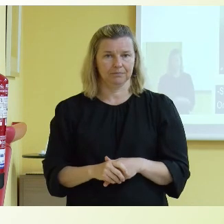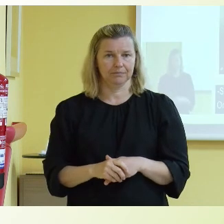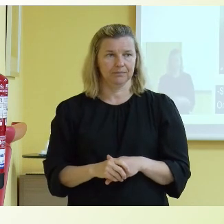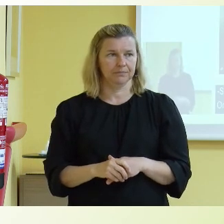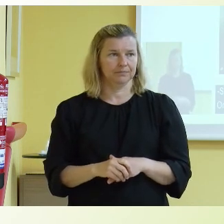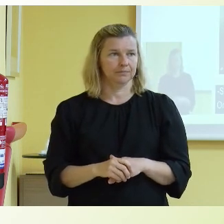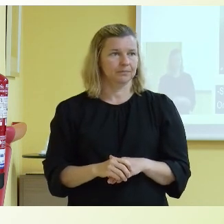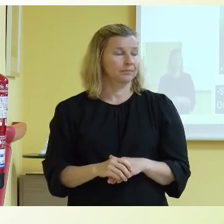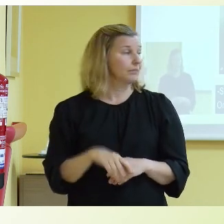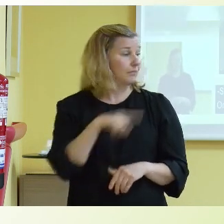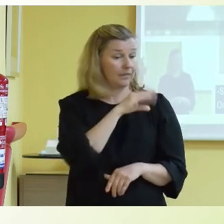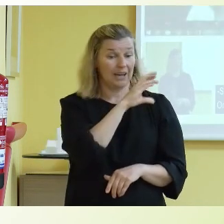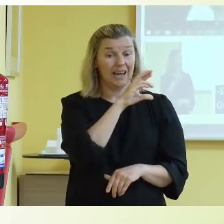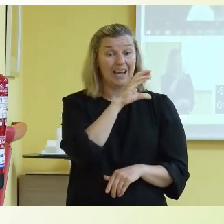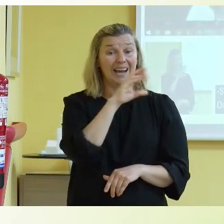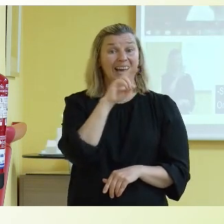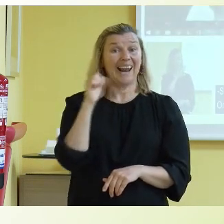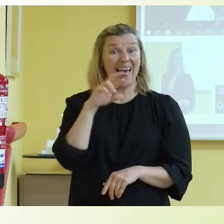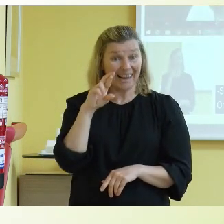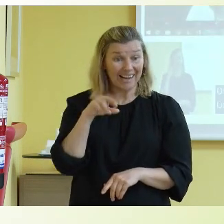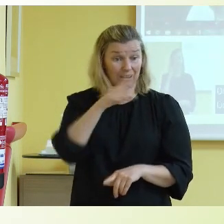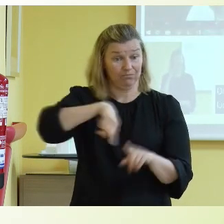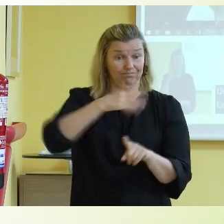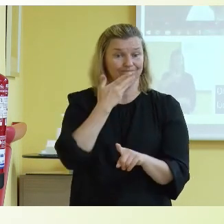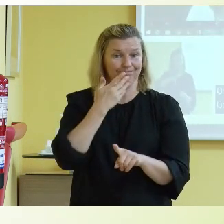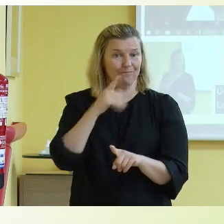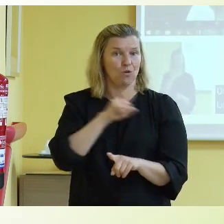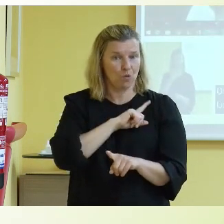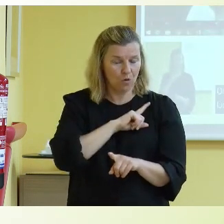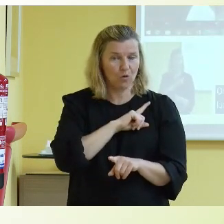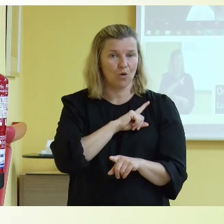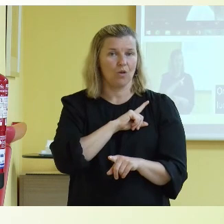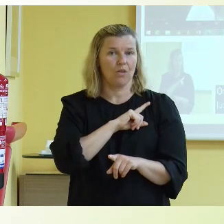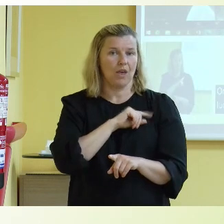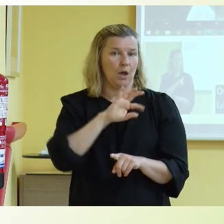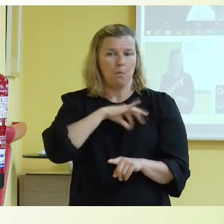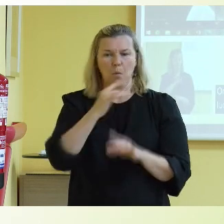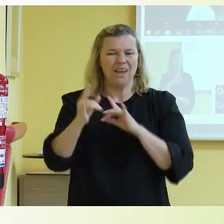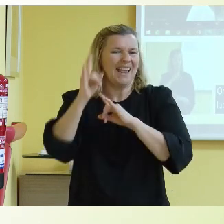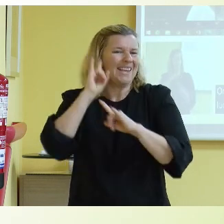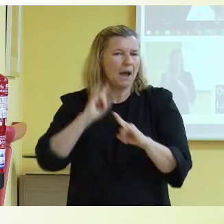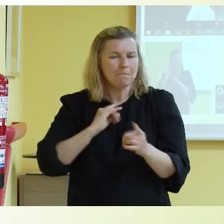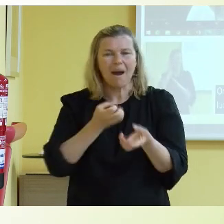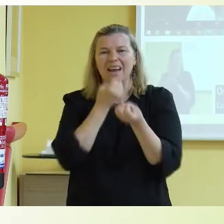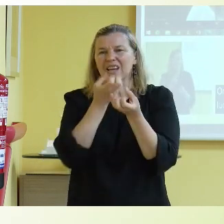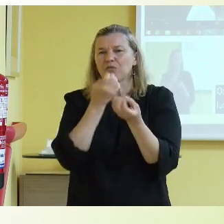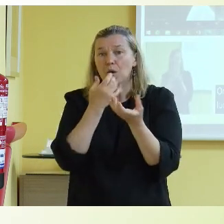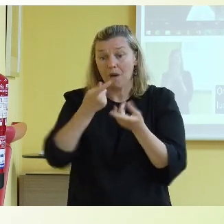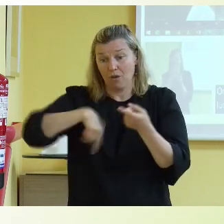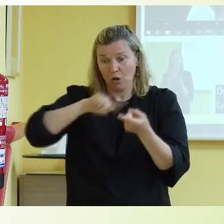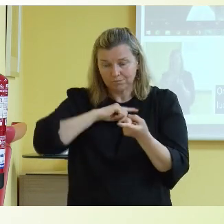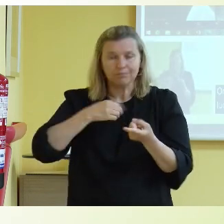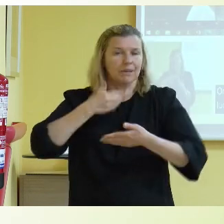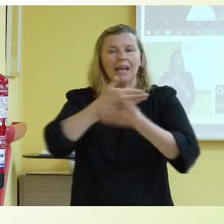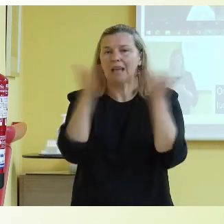Bueno, en el caso del querer, ya lo sabéis, porque ya nos conocen. Podéis llamarnos y toda la información que tenemos es abierta